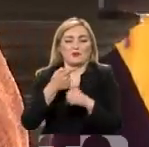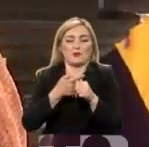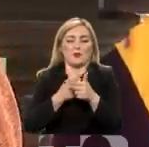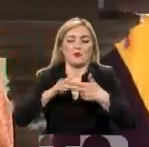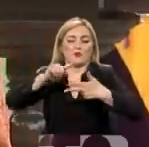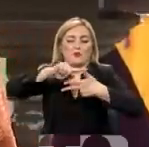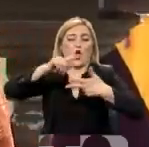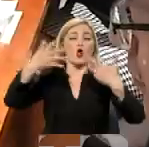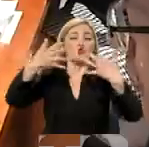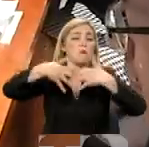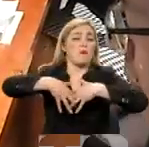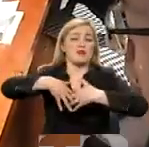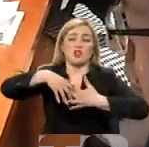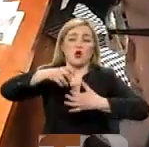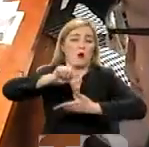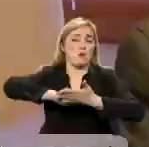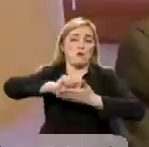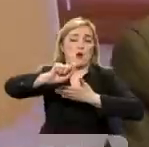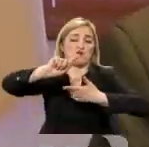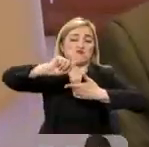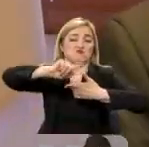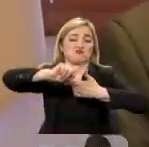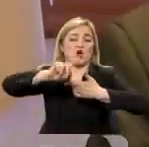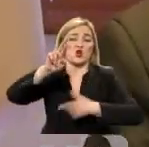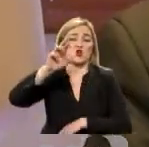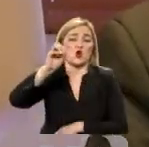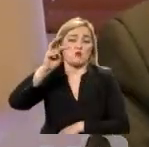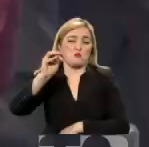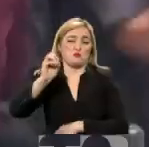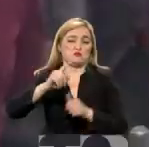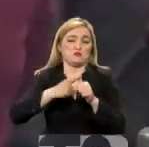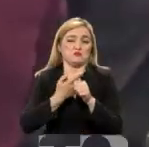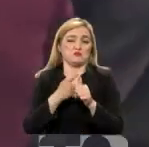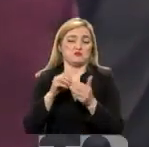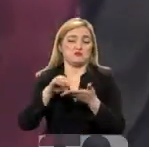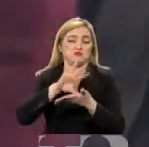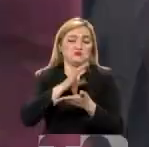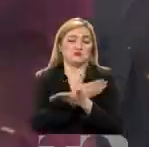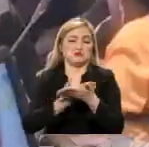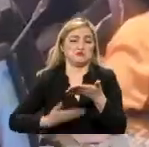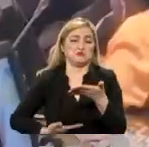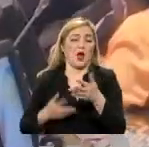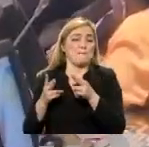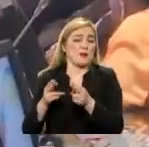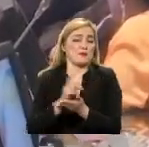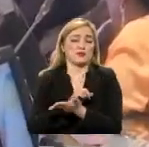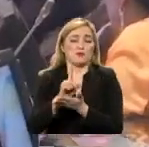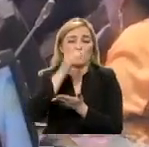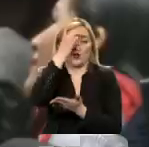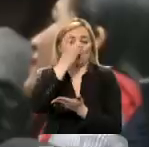de forma automática. Según Litardo, esta misma semana se podría tomar una decisión.